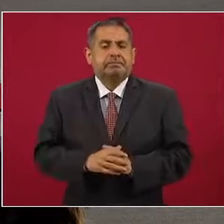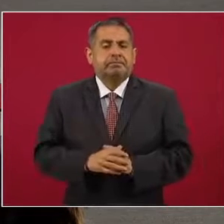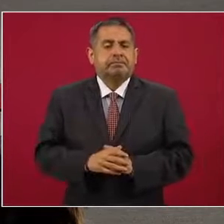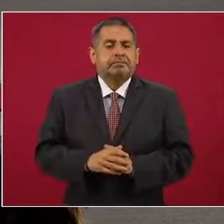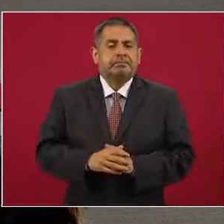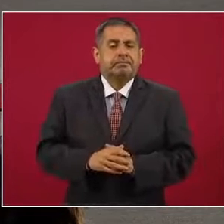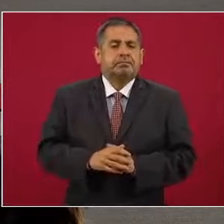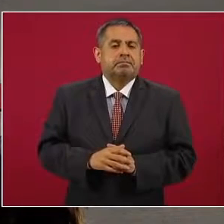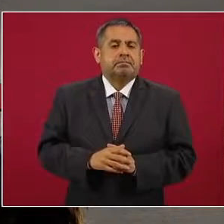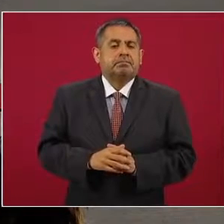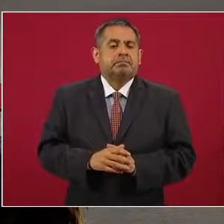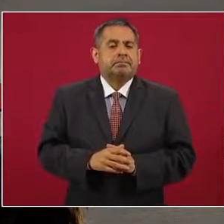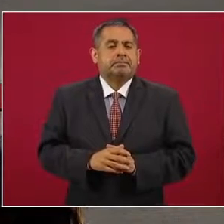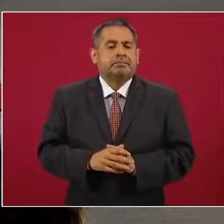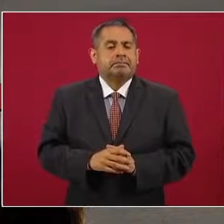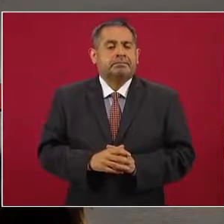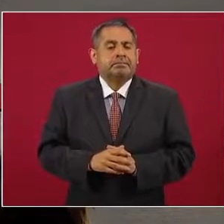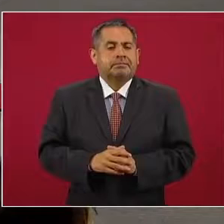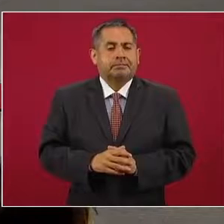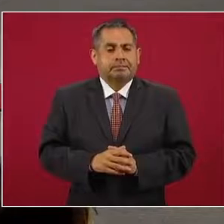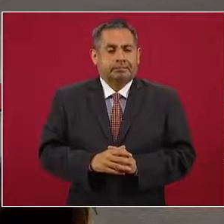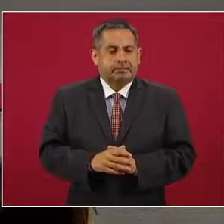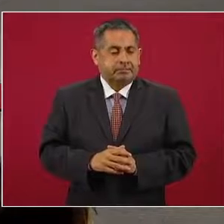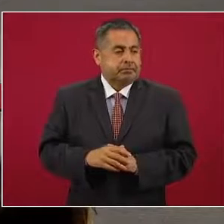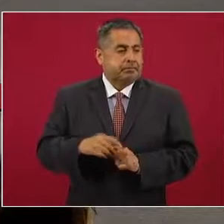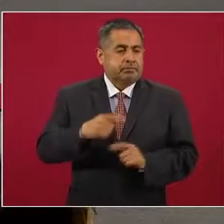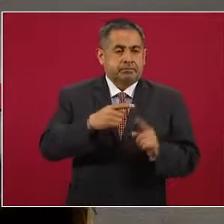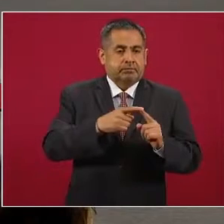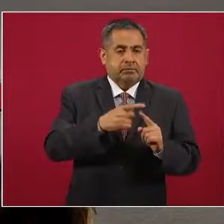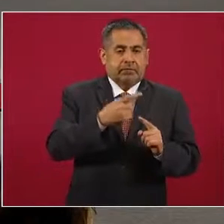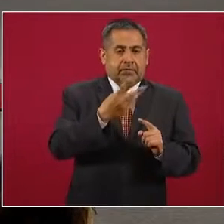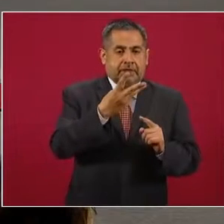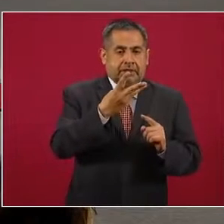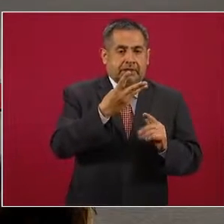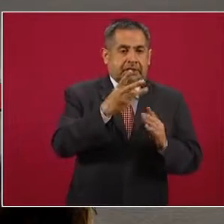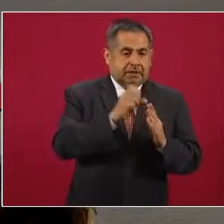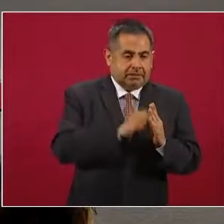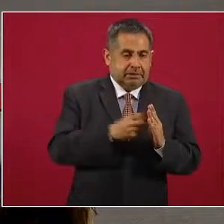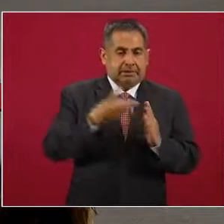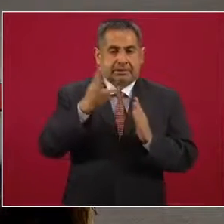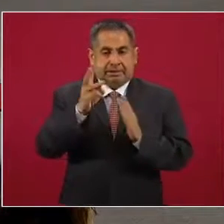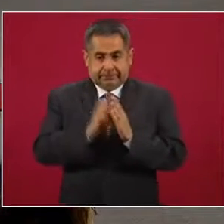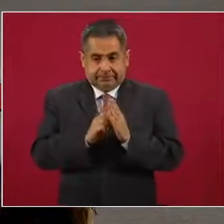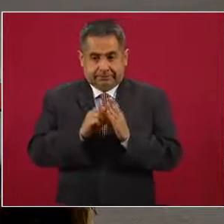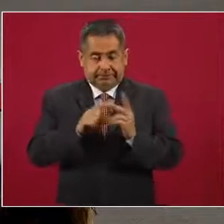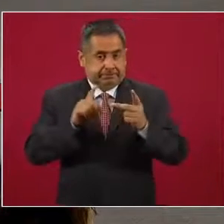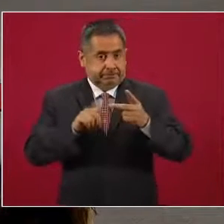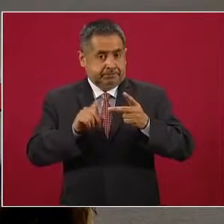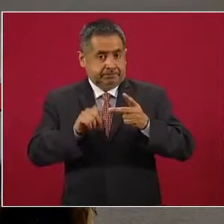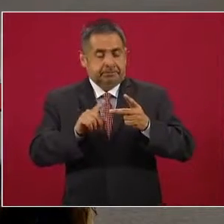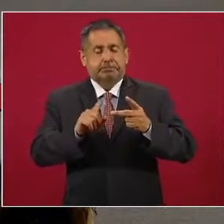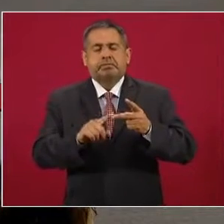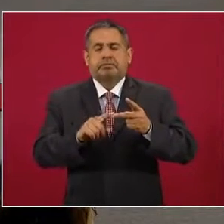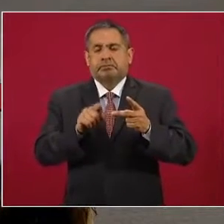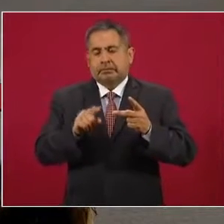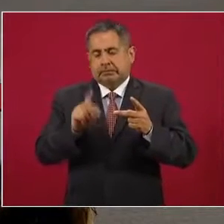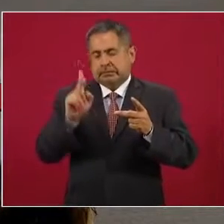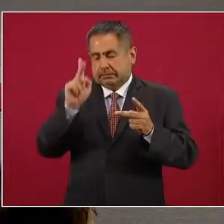en el segundo trimestre, que fue el peor.